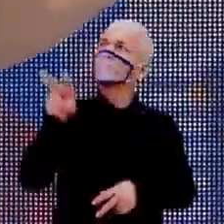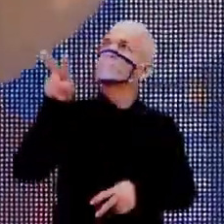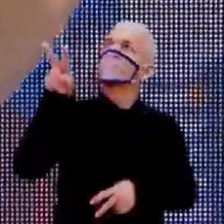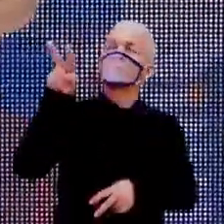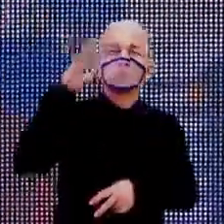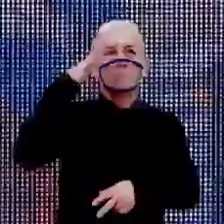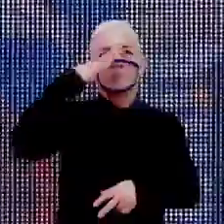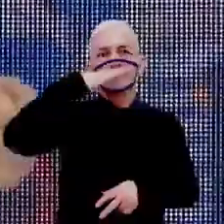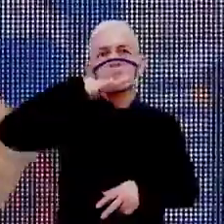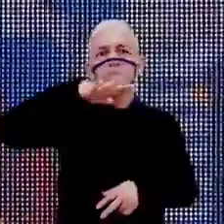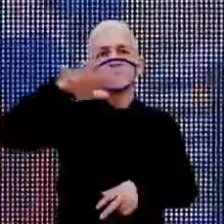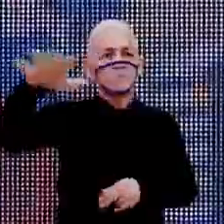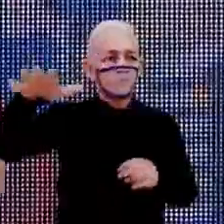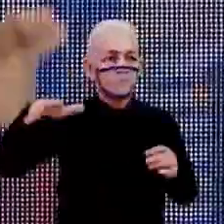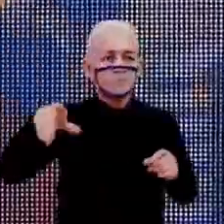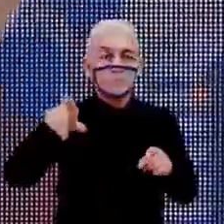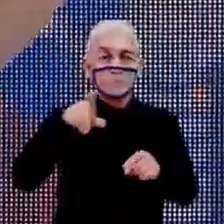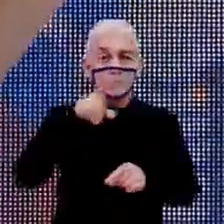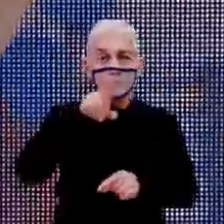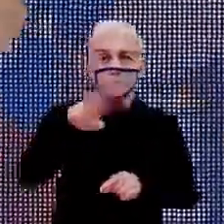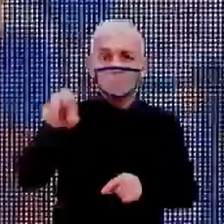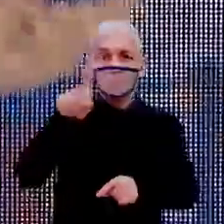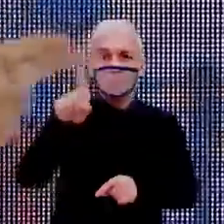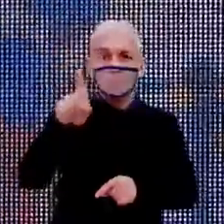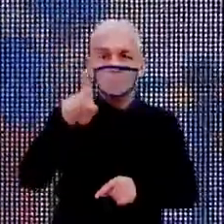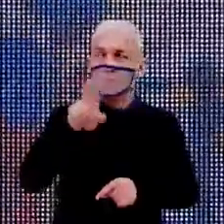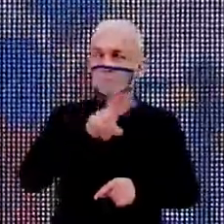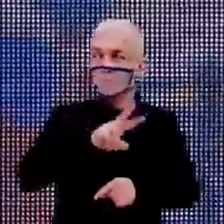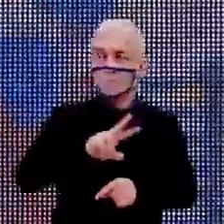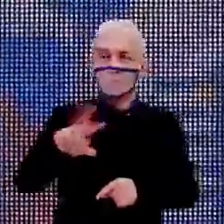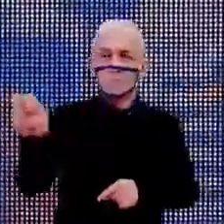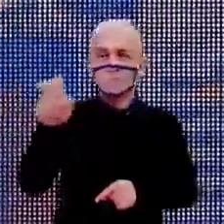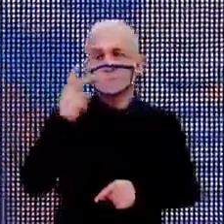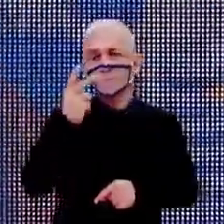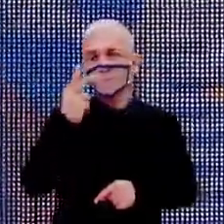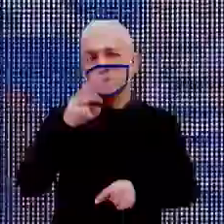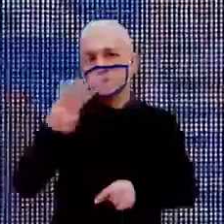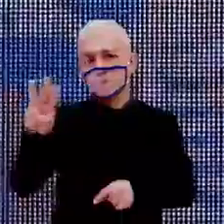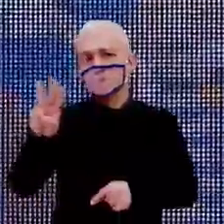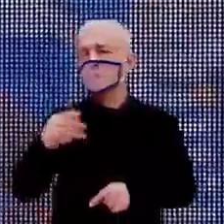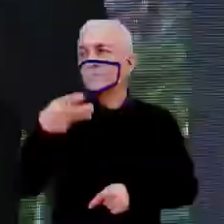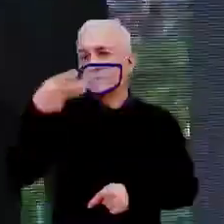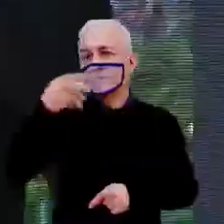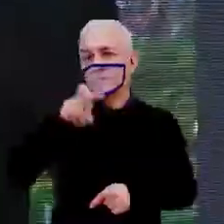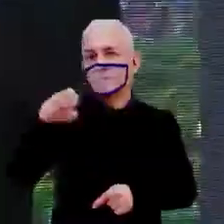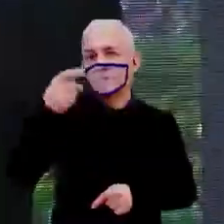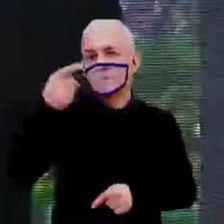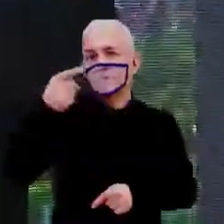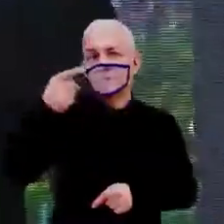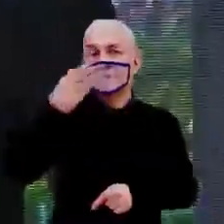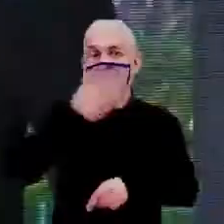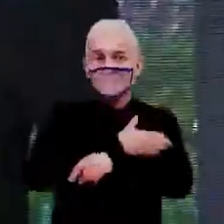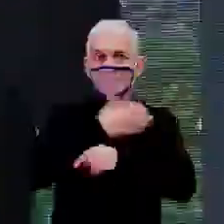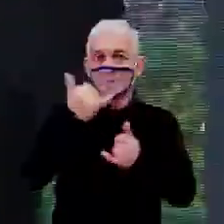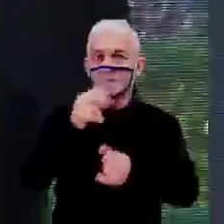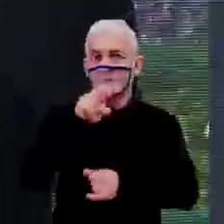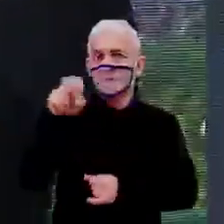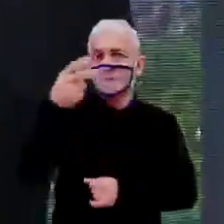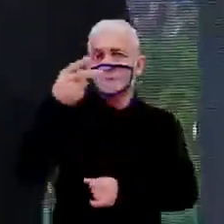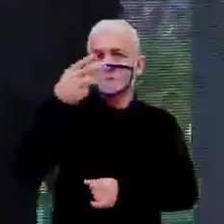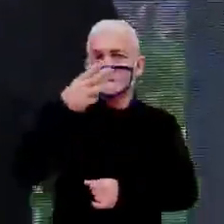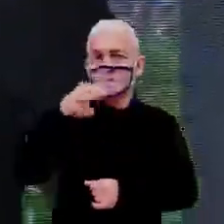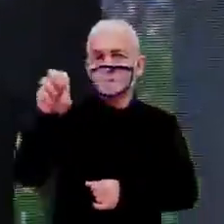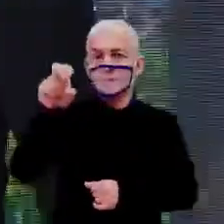y ya eso no son barrios de estrato 1. Todos esos barrios, alcaldes, son como de estrato 2 y 3. Lo que antes era un cinturón del